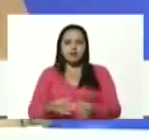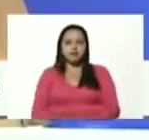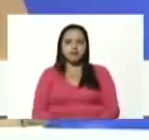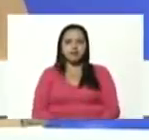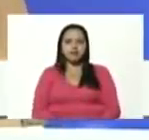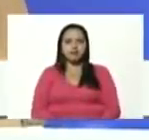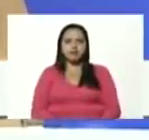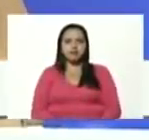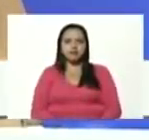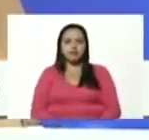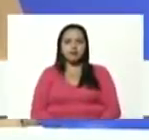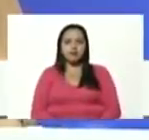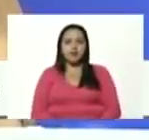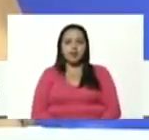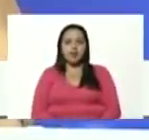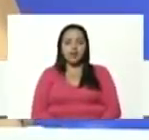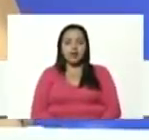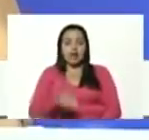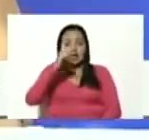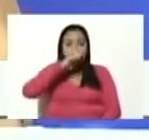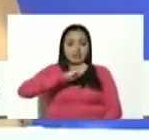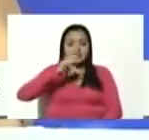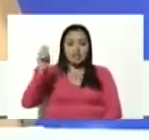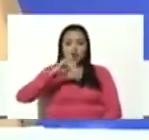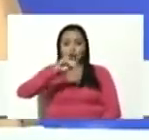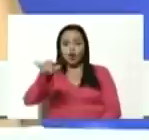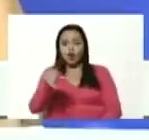Bueno, de aniversario, junio es aniversario.